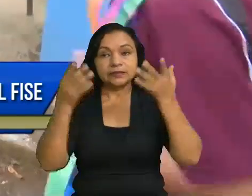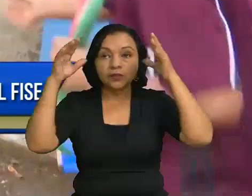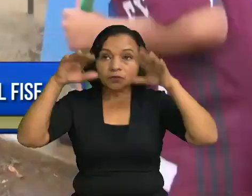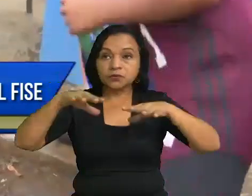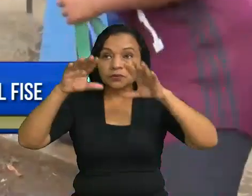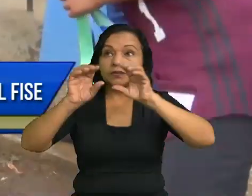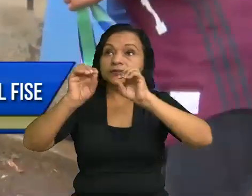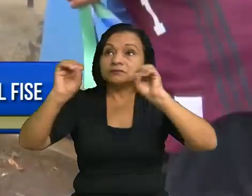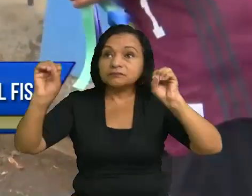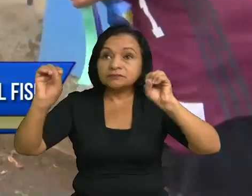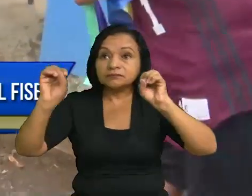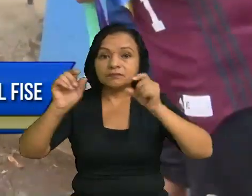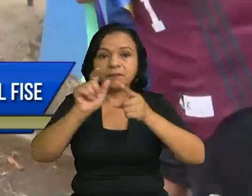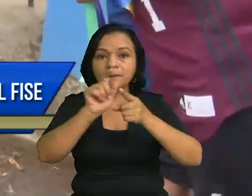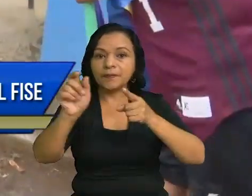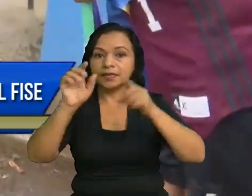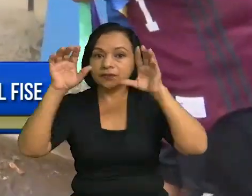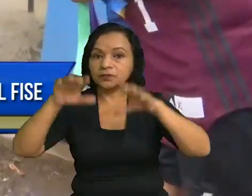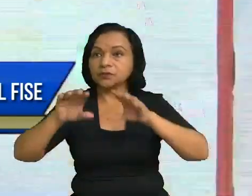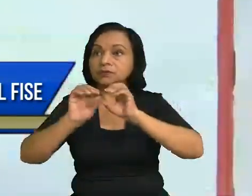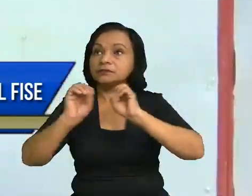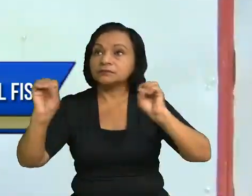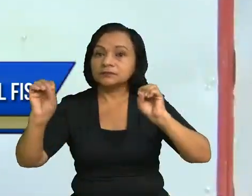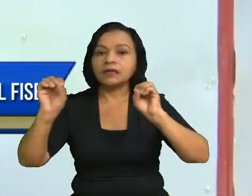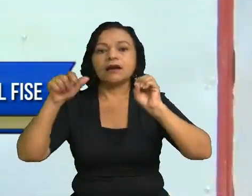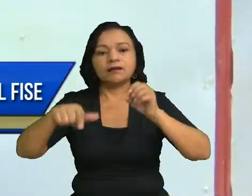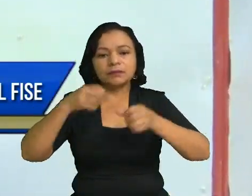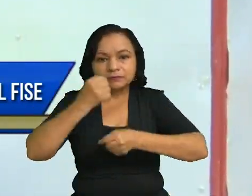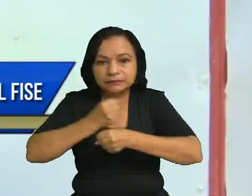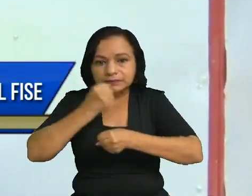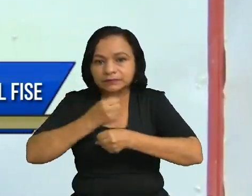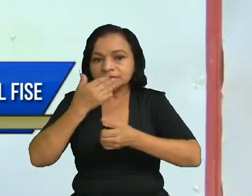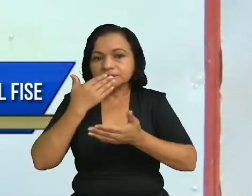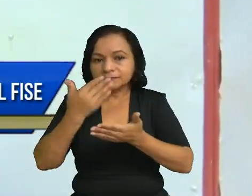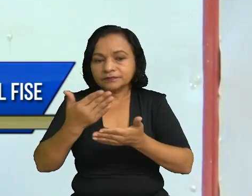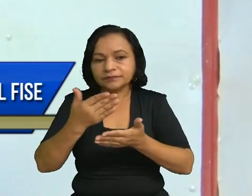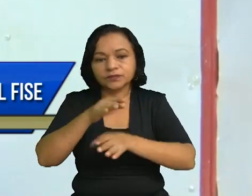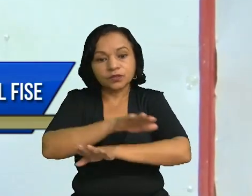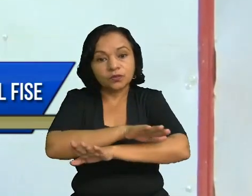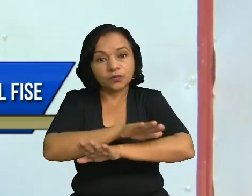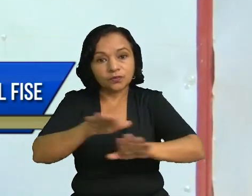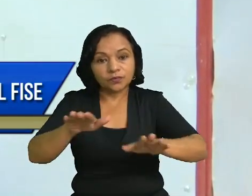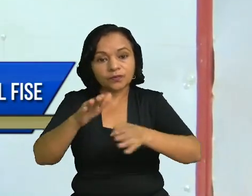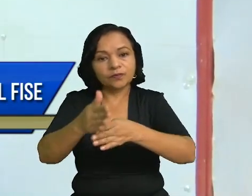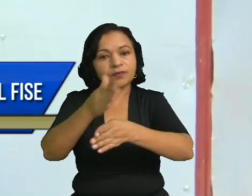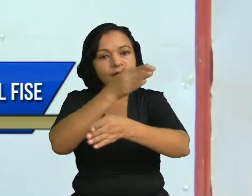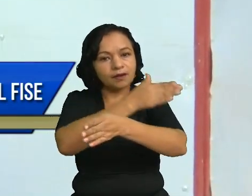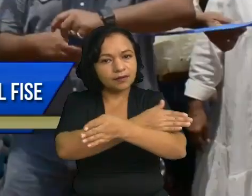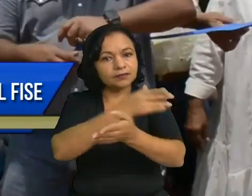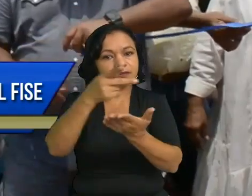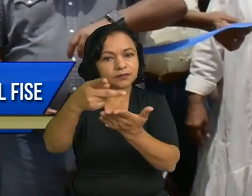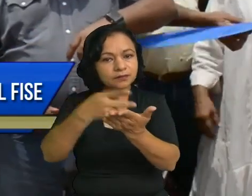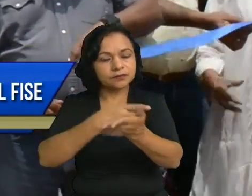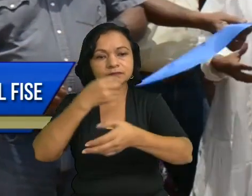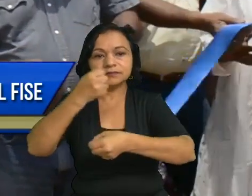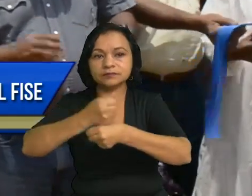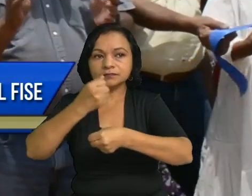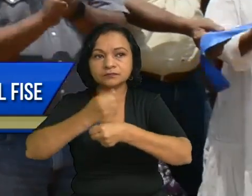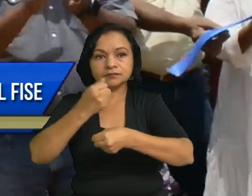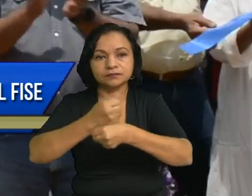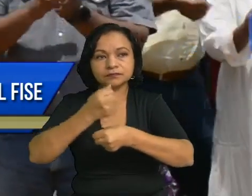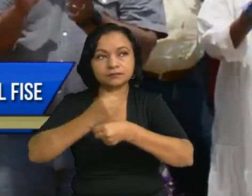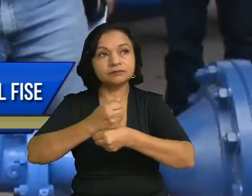entonces eso ellos los contratistas lo que les interesa es terminarlo lo más antes posible nosotros también